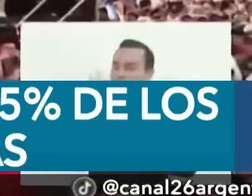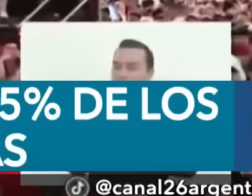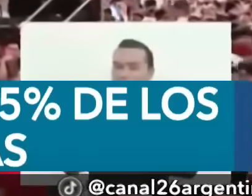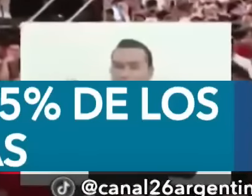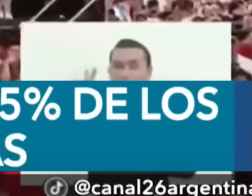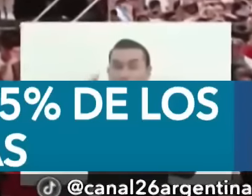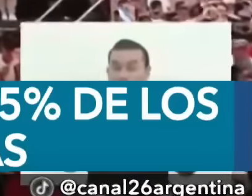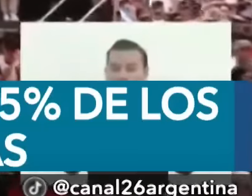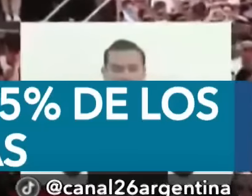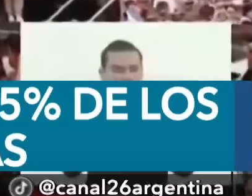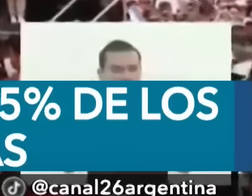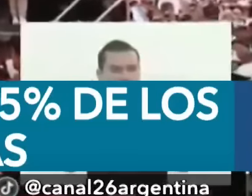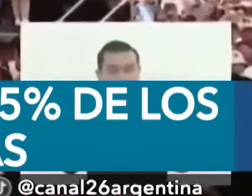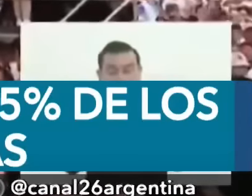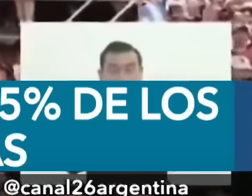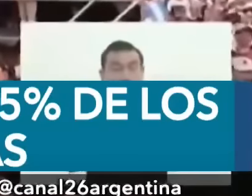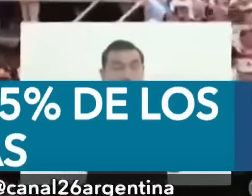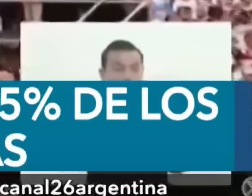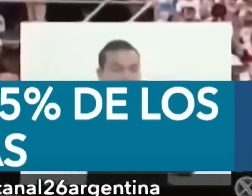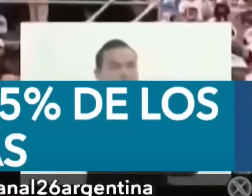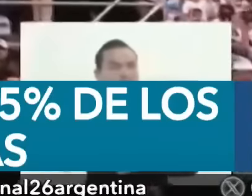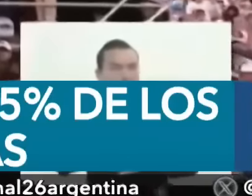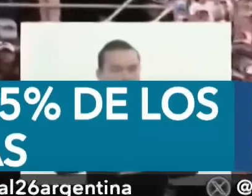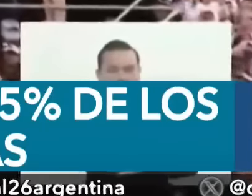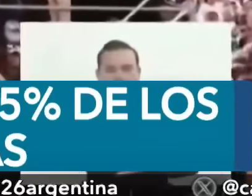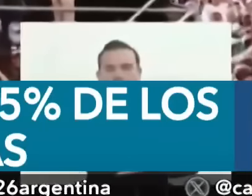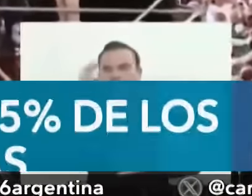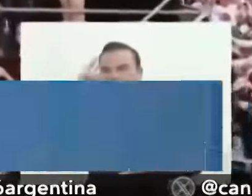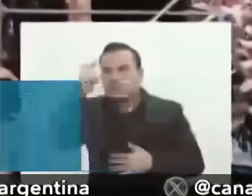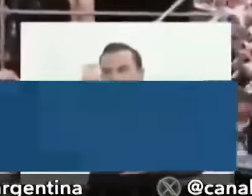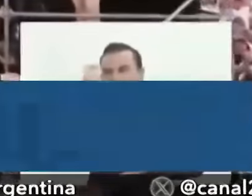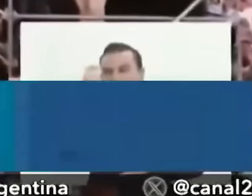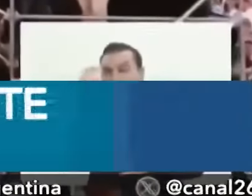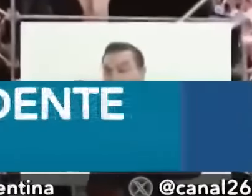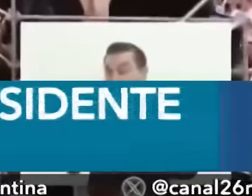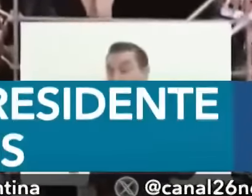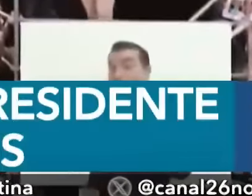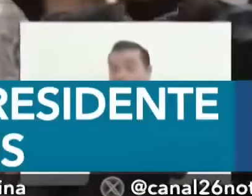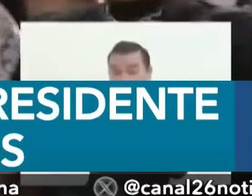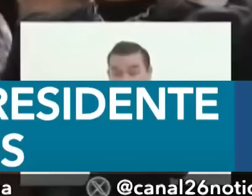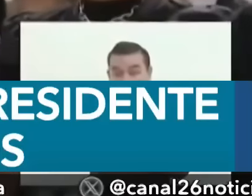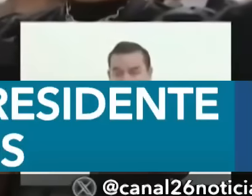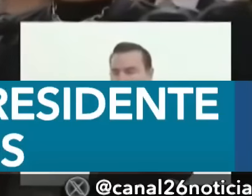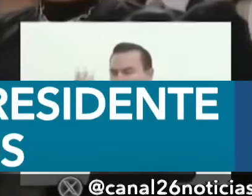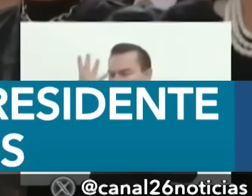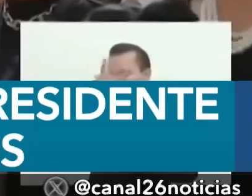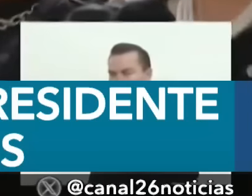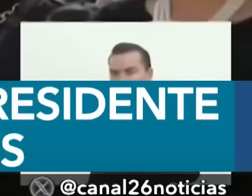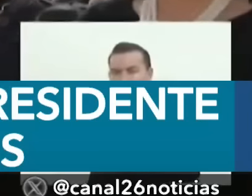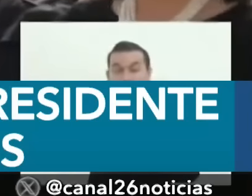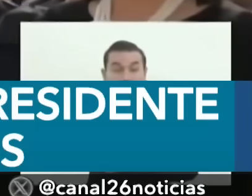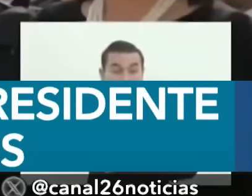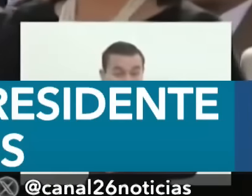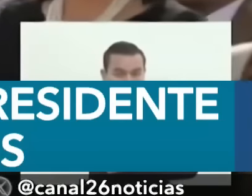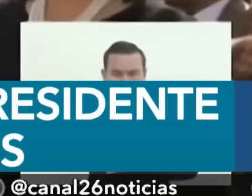años que tienen los mandatarios al frente de la Casa de Gobierno. Bueno, un dato también para aportar y que es fundamental en esta nueva era